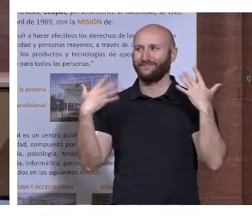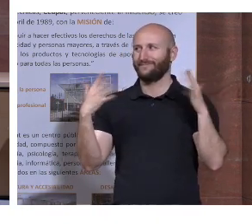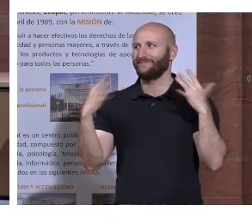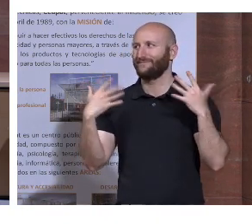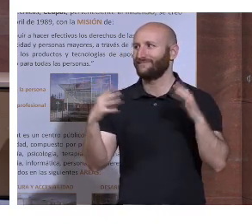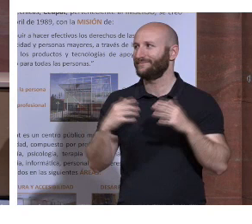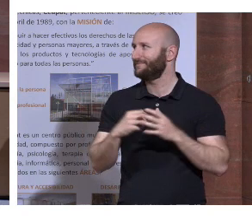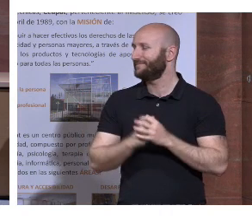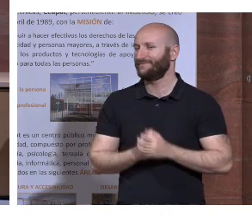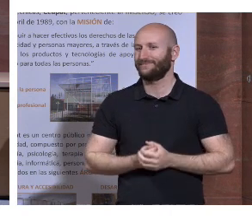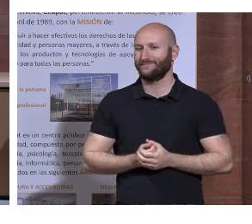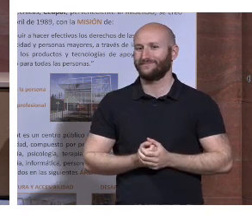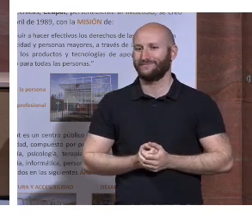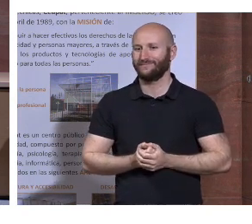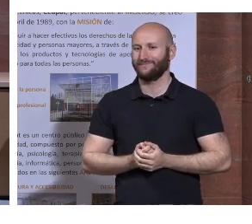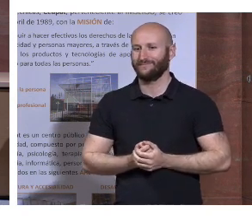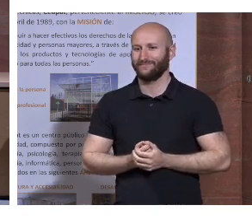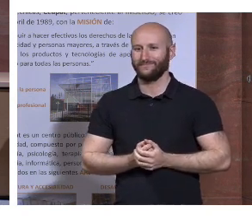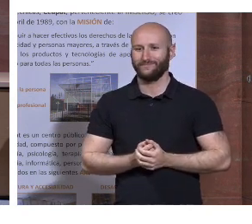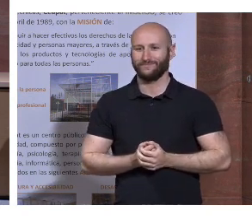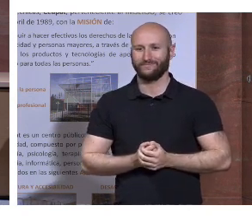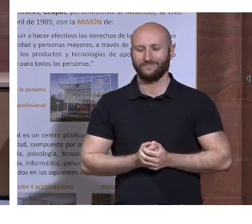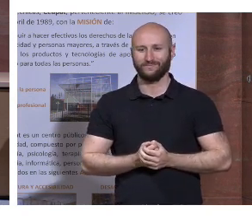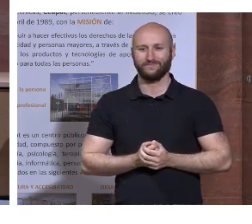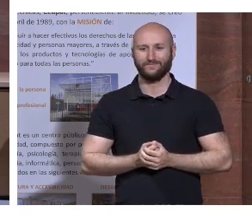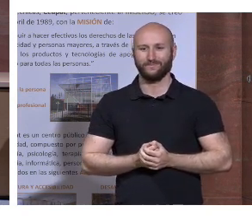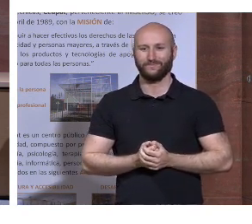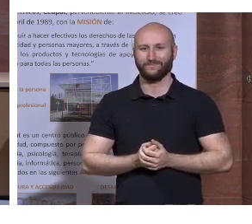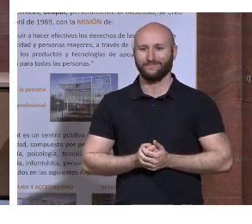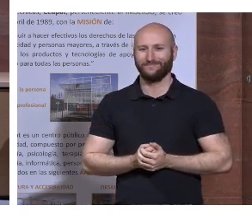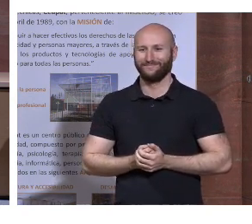¡30 años de CEAPAT! Los aplausos a CEAPAT.